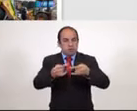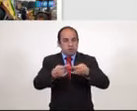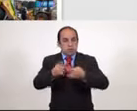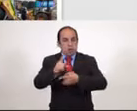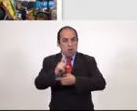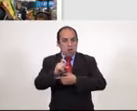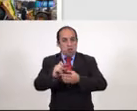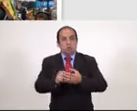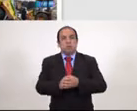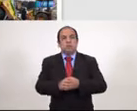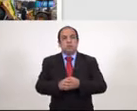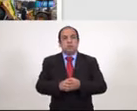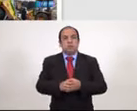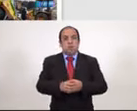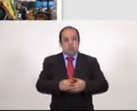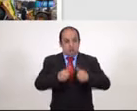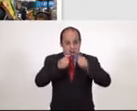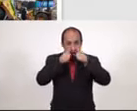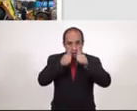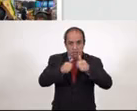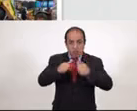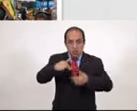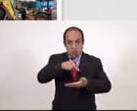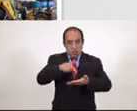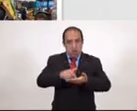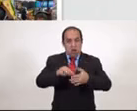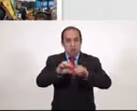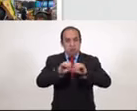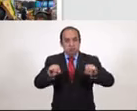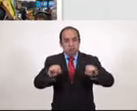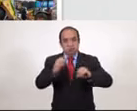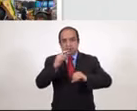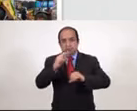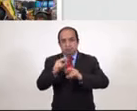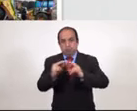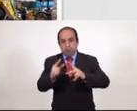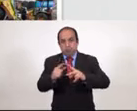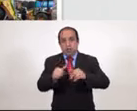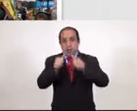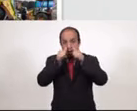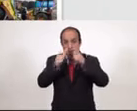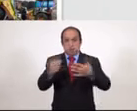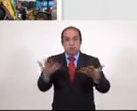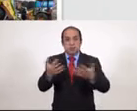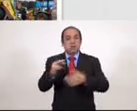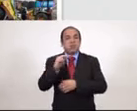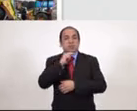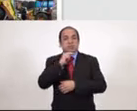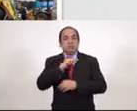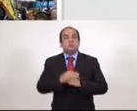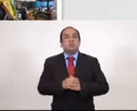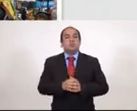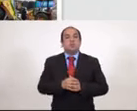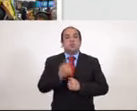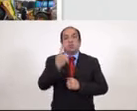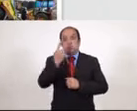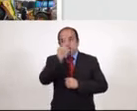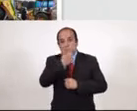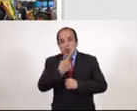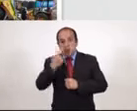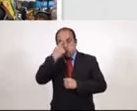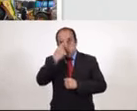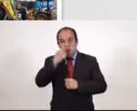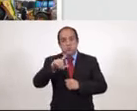sitio de la falla. Esta acción se logró en forma importante una hora después. Sin embargo, continuó